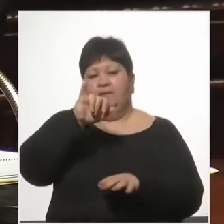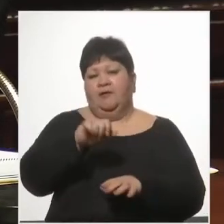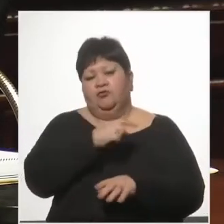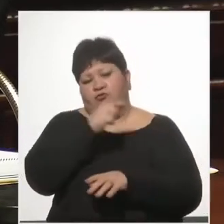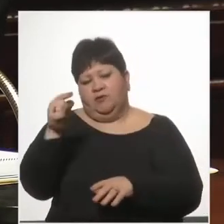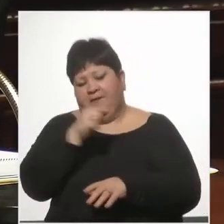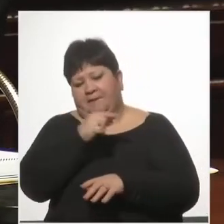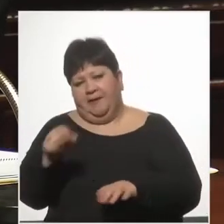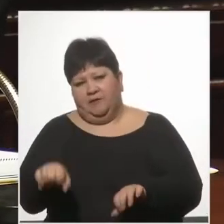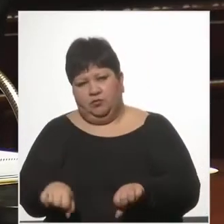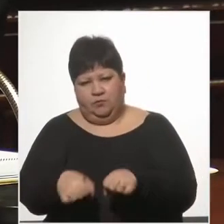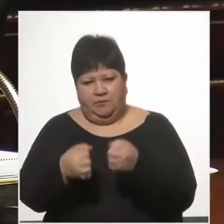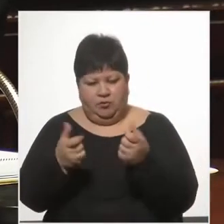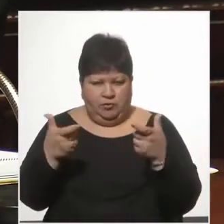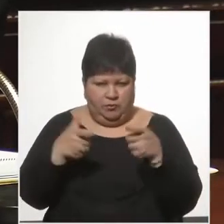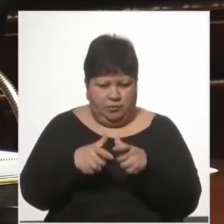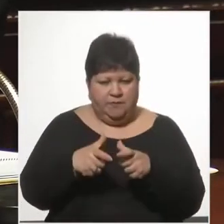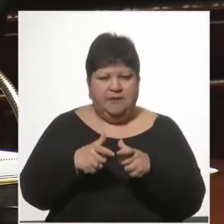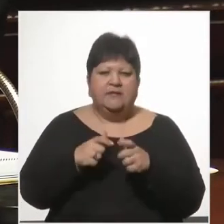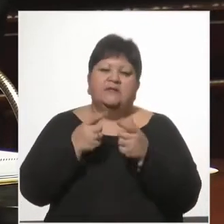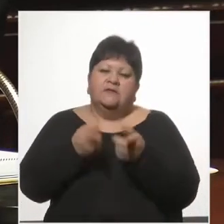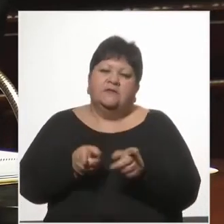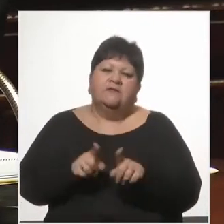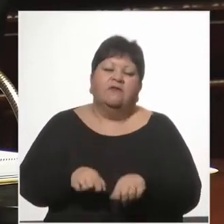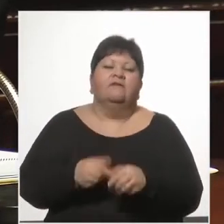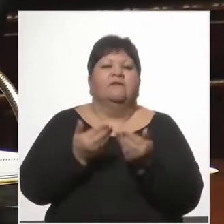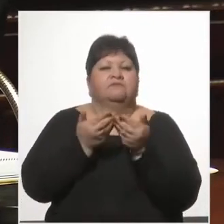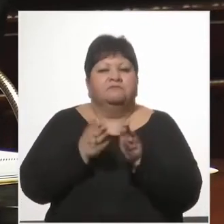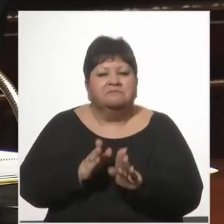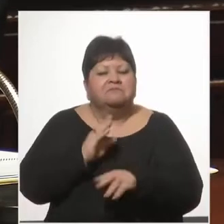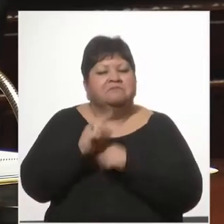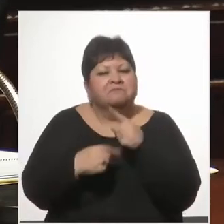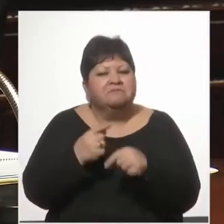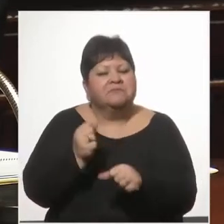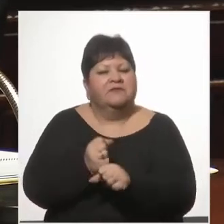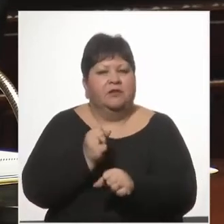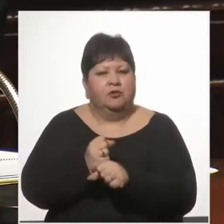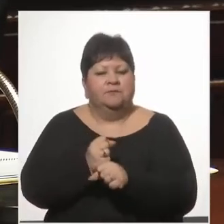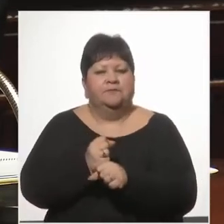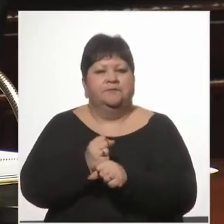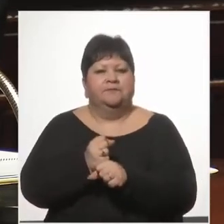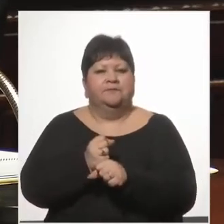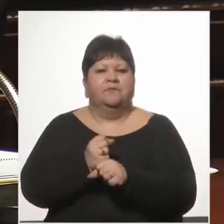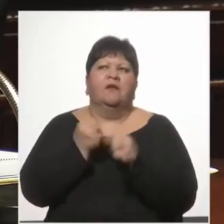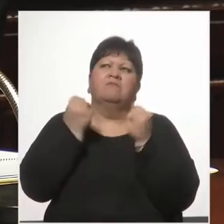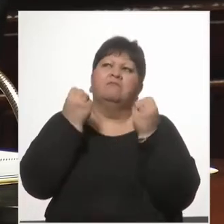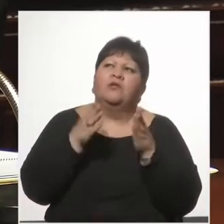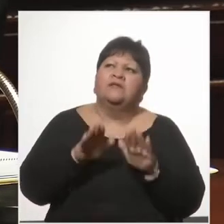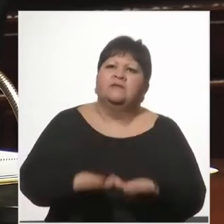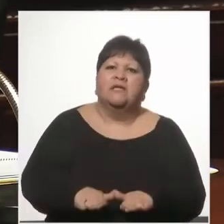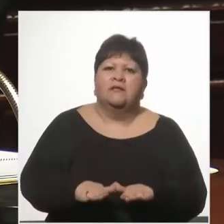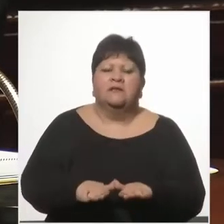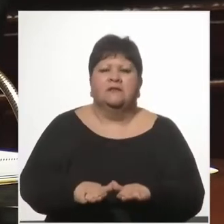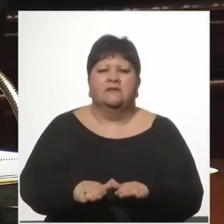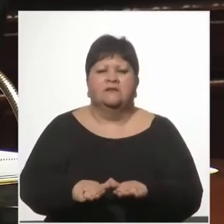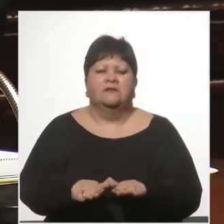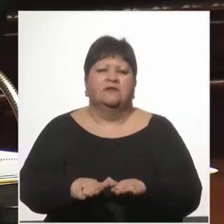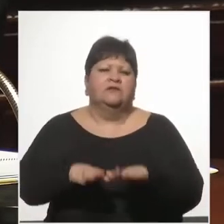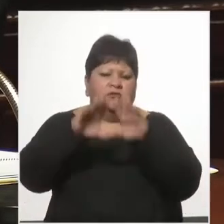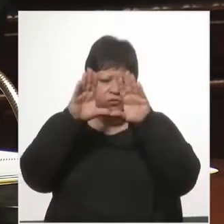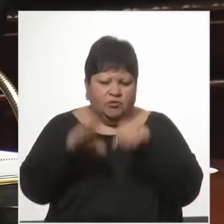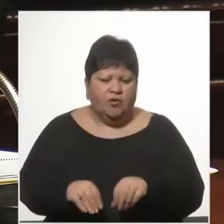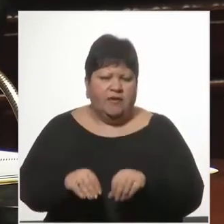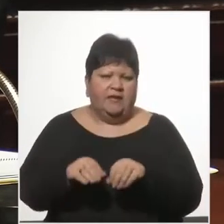la suspensión de las reuniones, se reinician las actuaciones. La pregunta es, ¿por qué razón se detuvieron todas las actuaciones